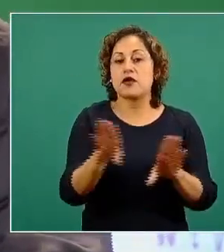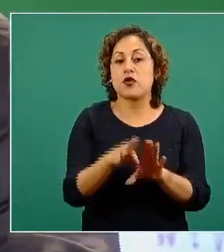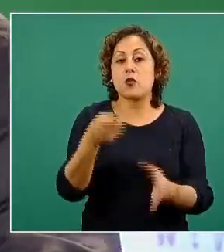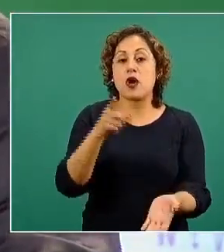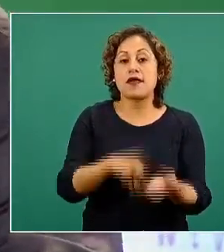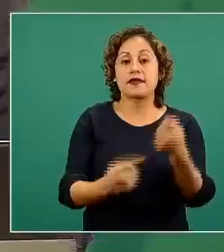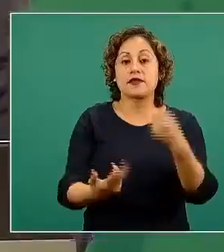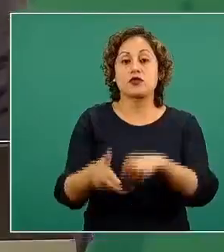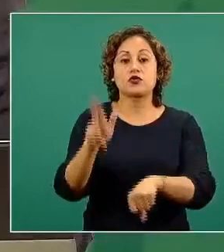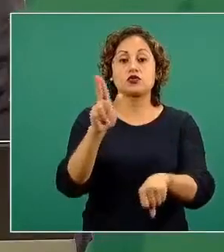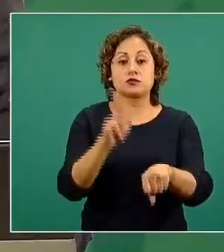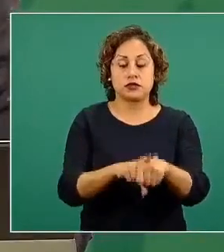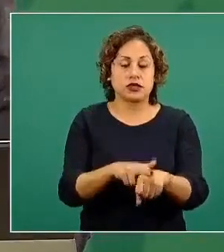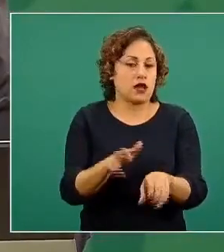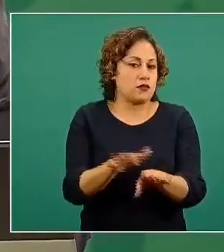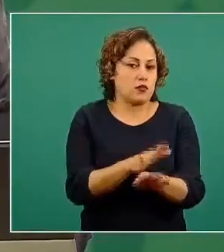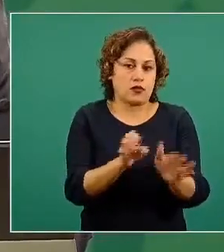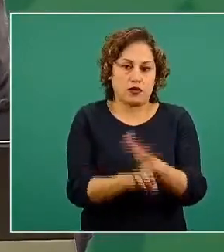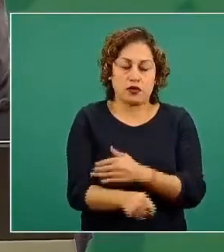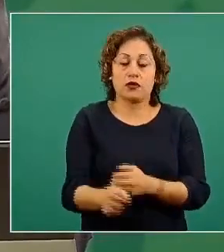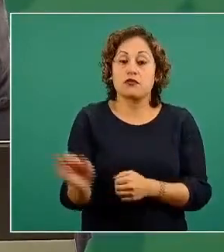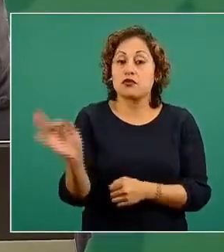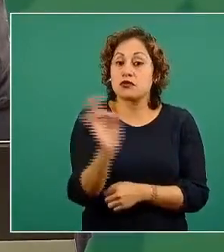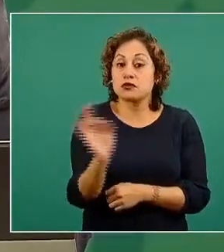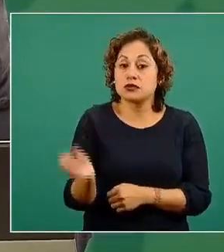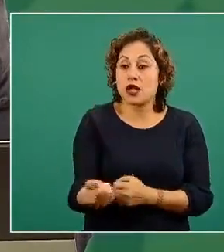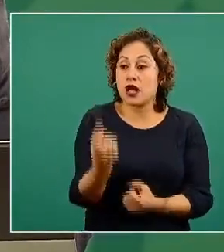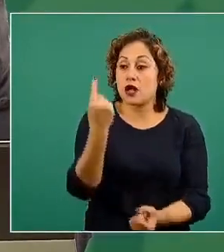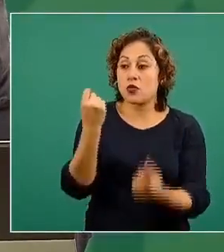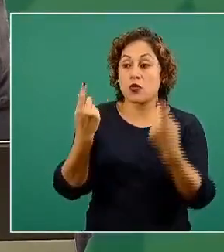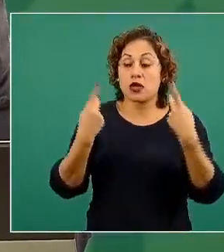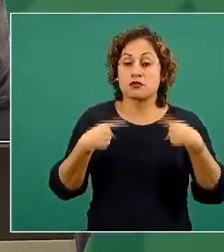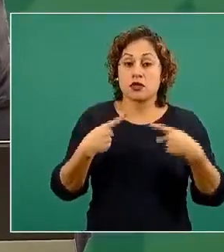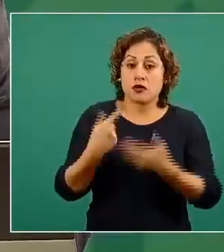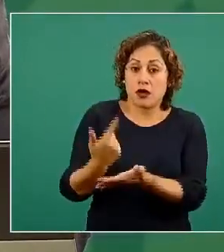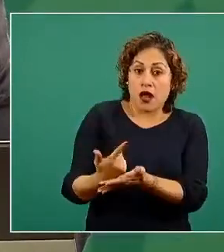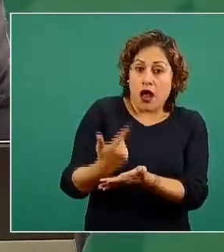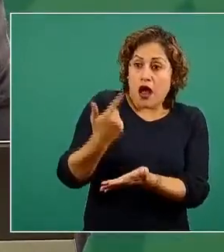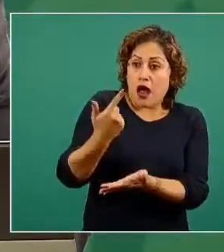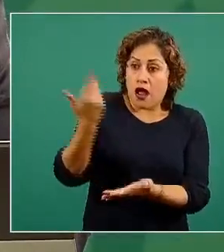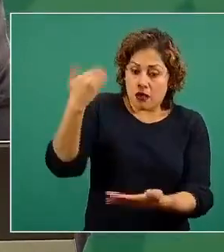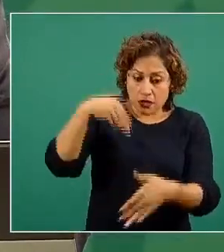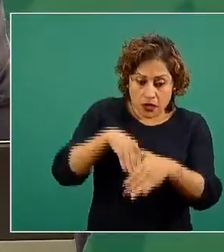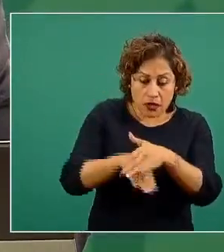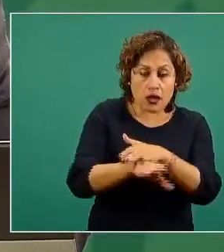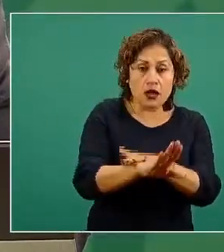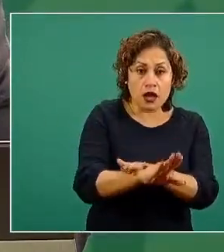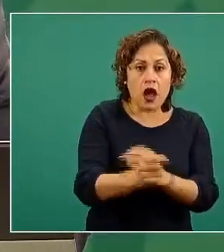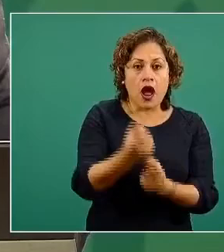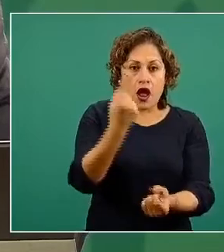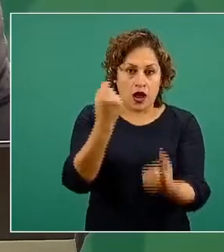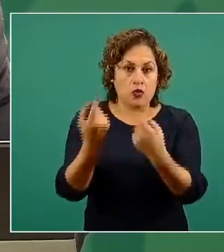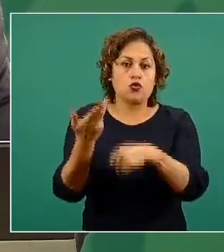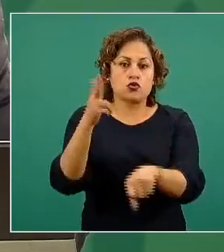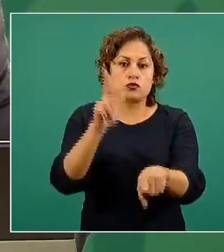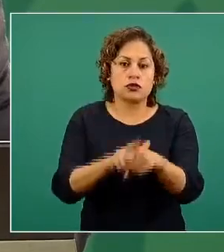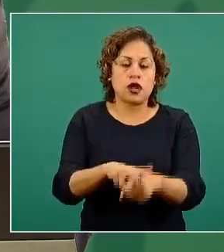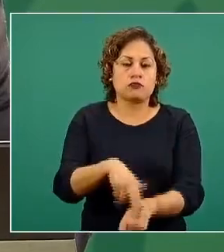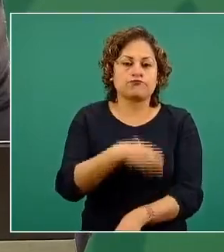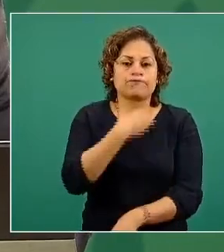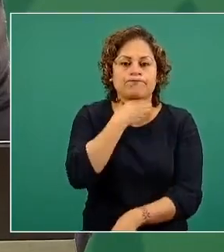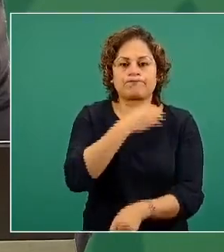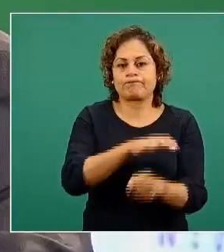hospitalaria, que en el caso de pacientes con mucha gravedad que lleguen, posiblemente hay hospitales que están saturados, que no tienen